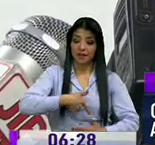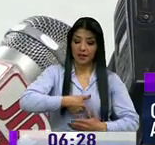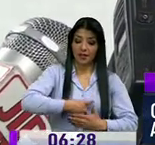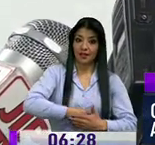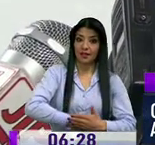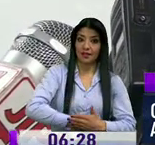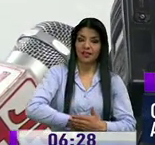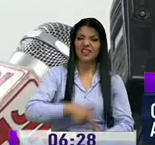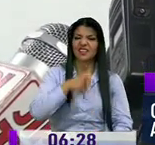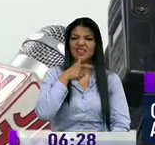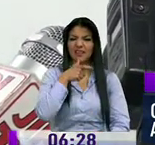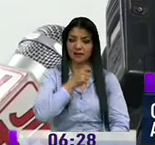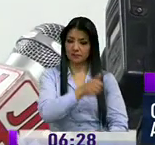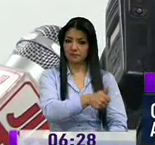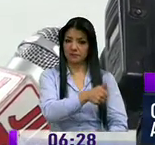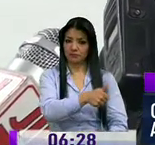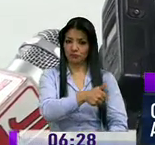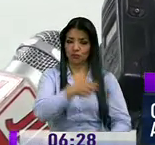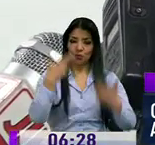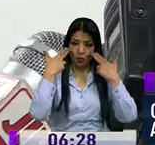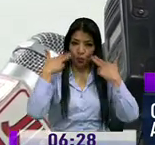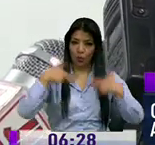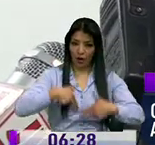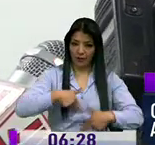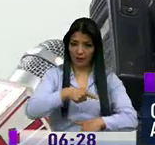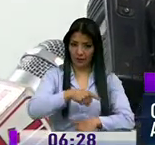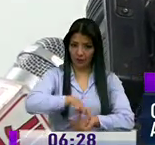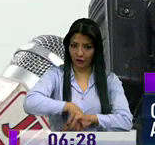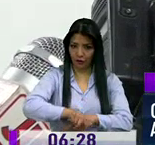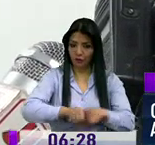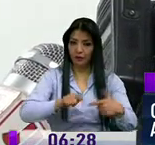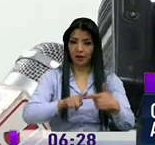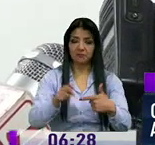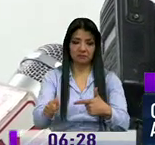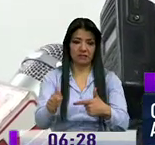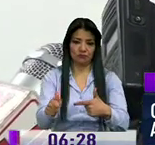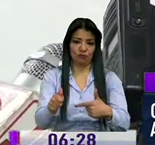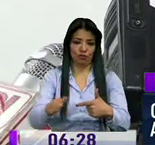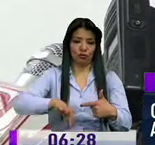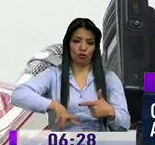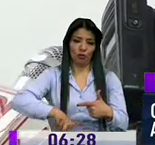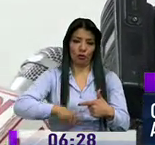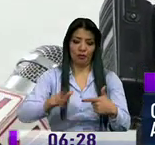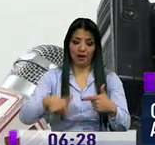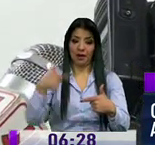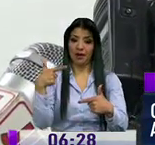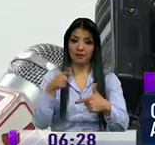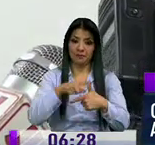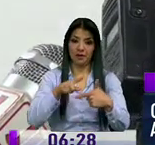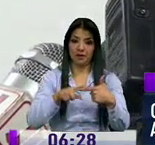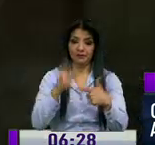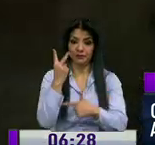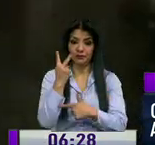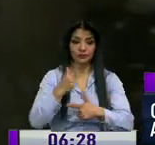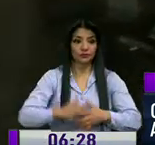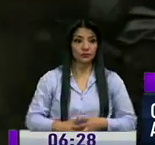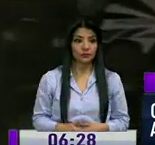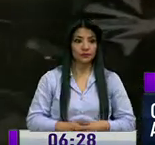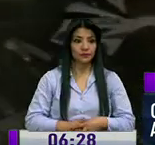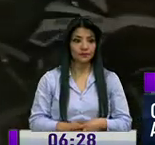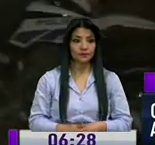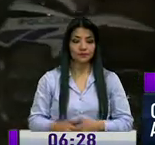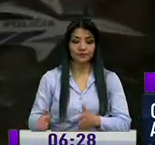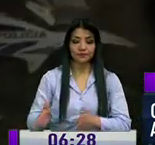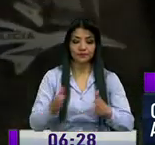pertenencia del guardia y el revólver con quien ha hecho el asalto. Luego, en el sector de